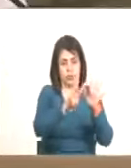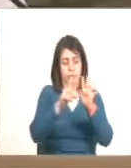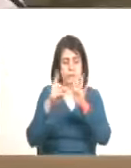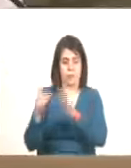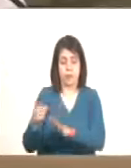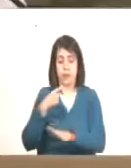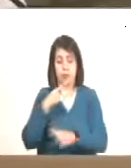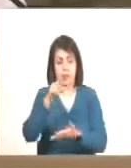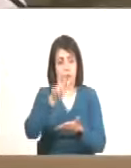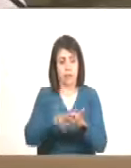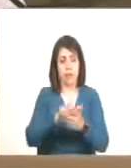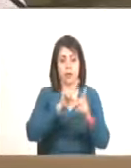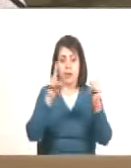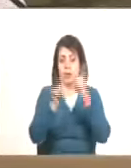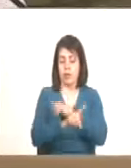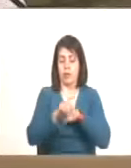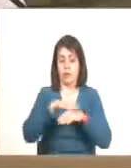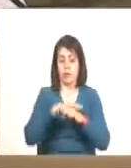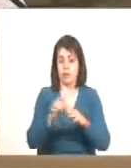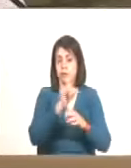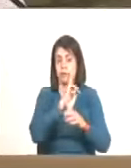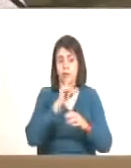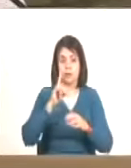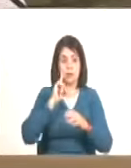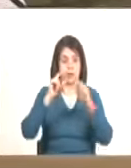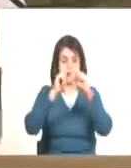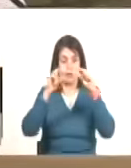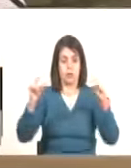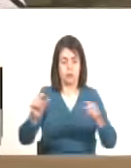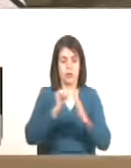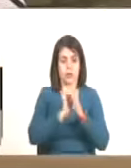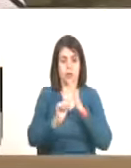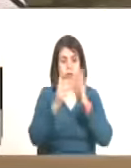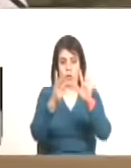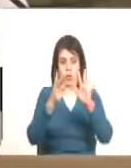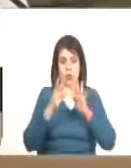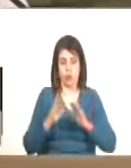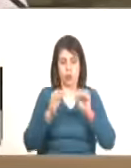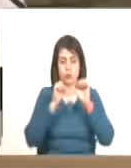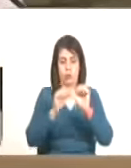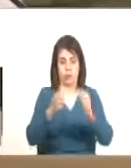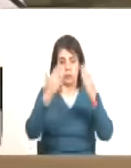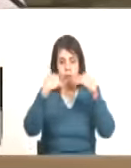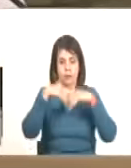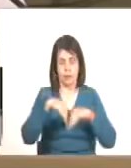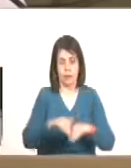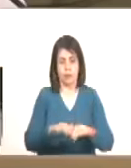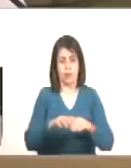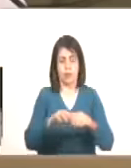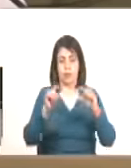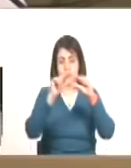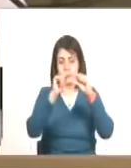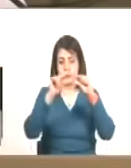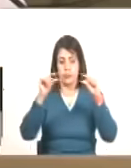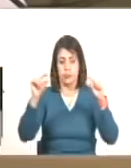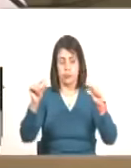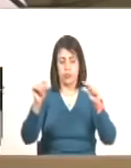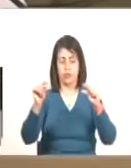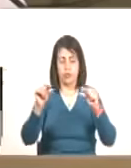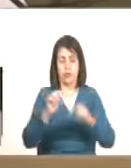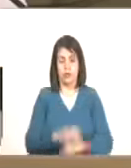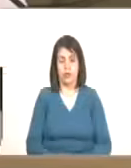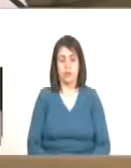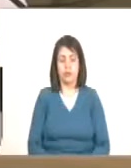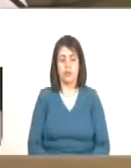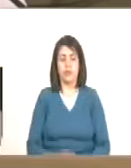86. Se propone aprobar con modificación la denominación del epígrafe del artículo 8, el cual queda redactado en los siguientes términos.